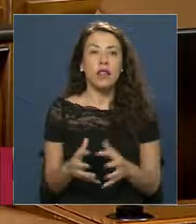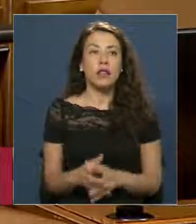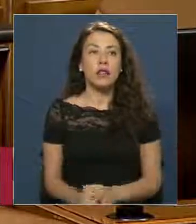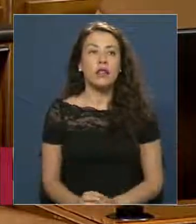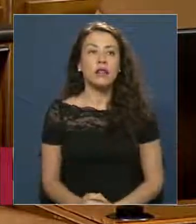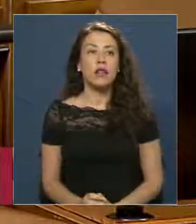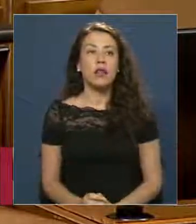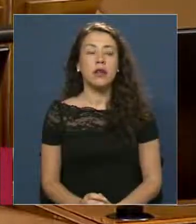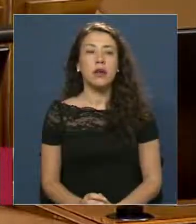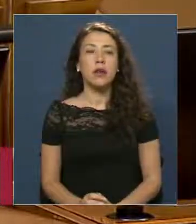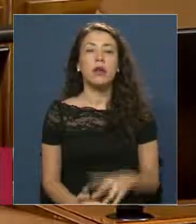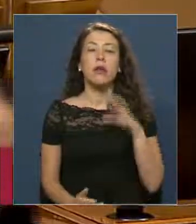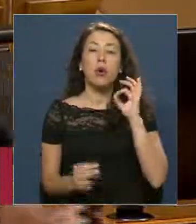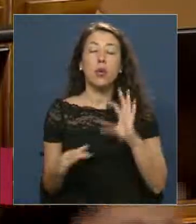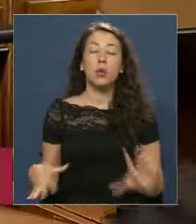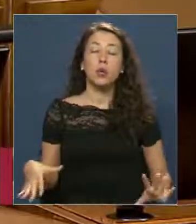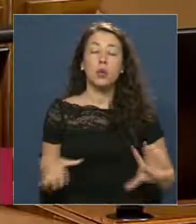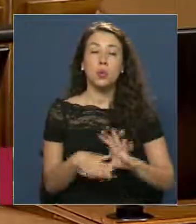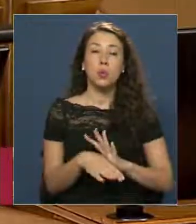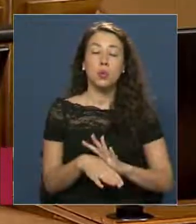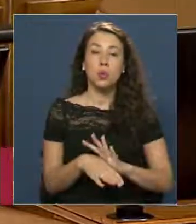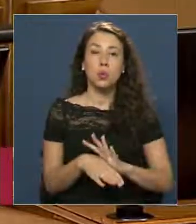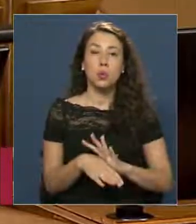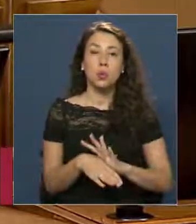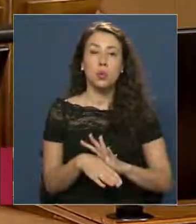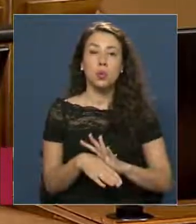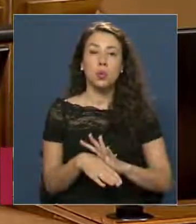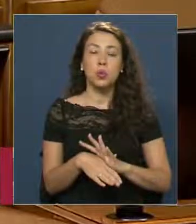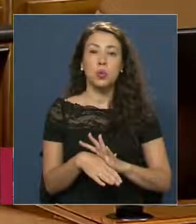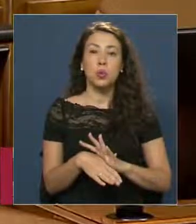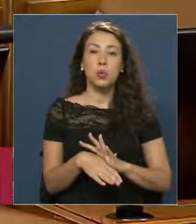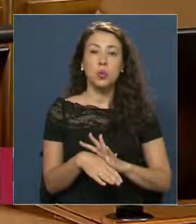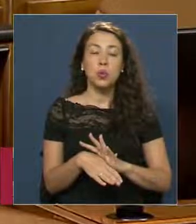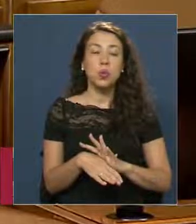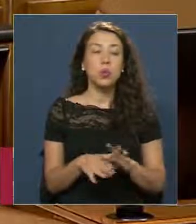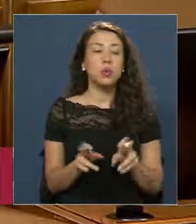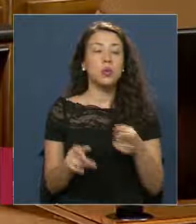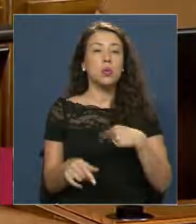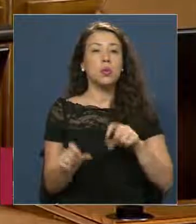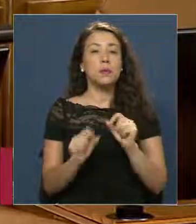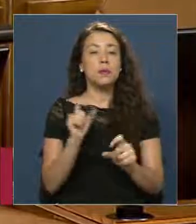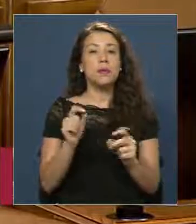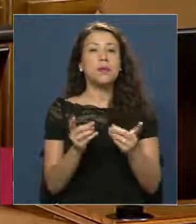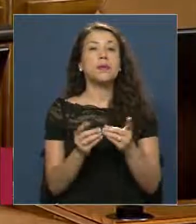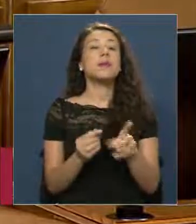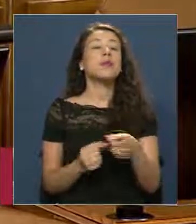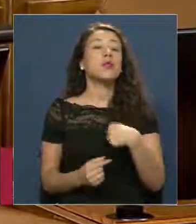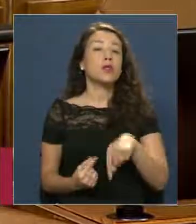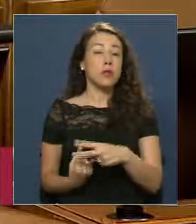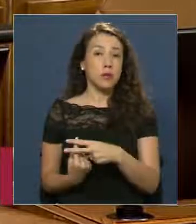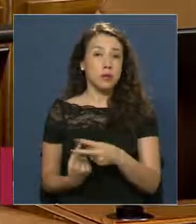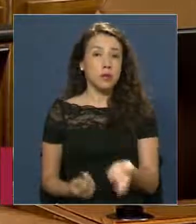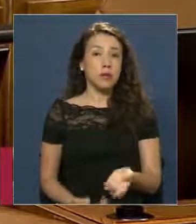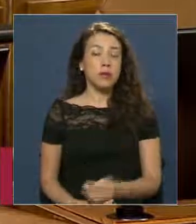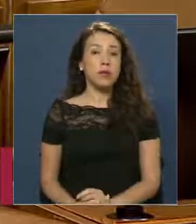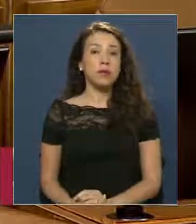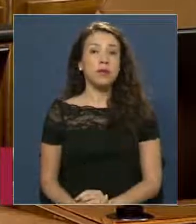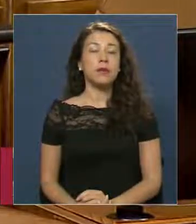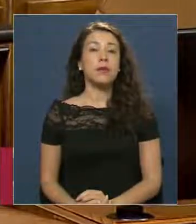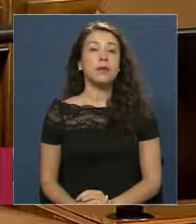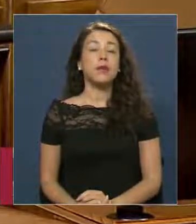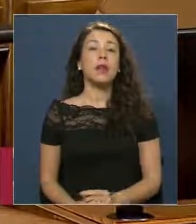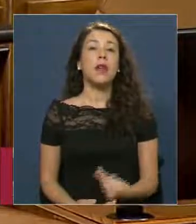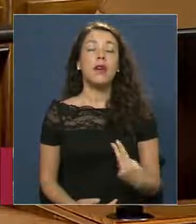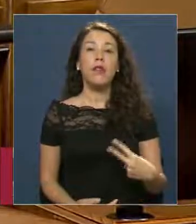es plenamente coherente con el principio que hemos defendido los demócratas cristianos del valor